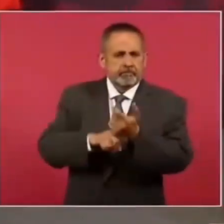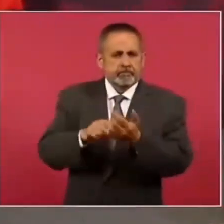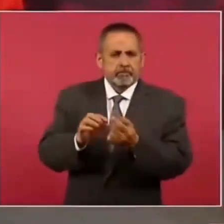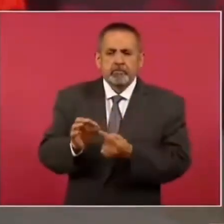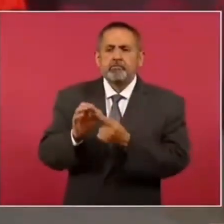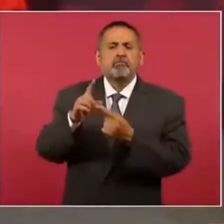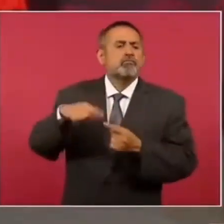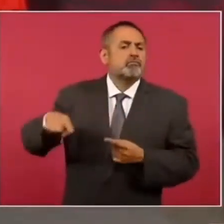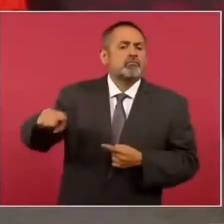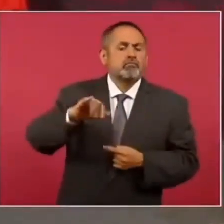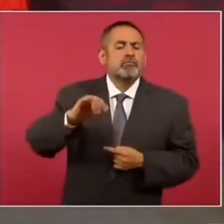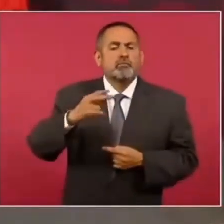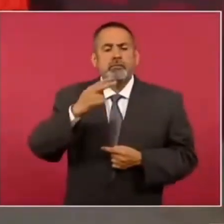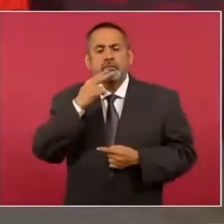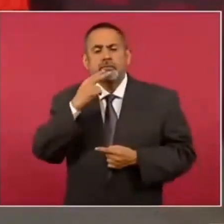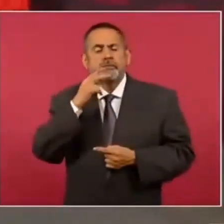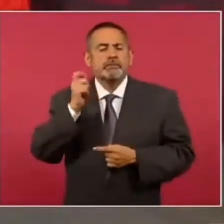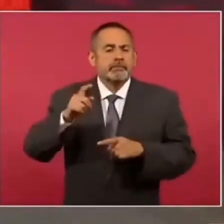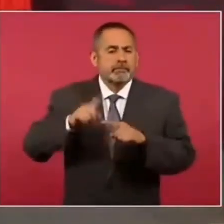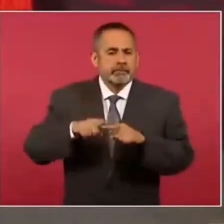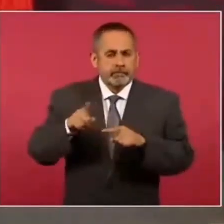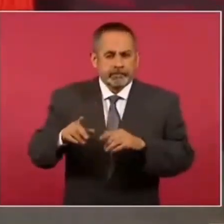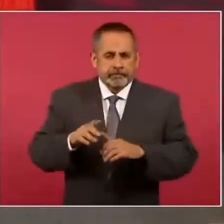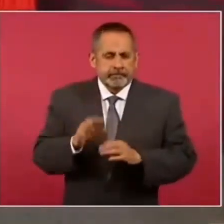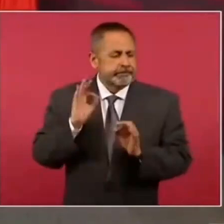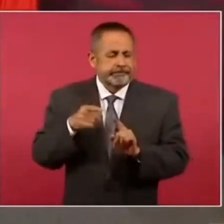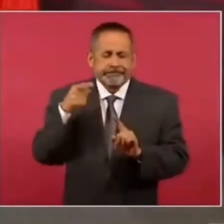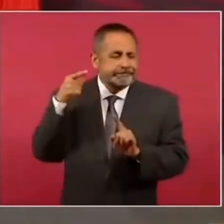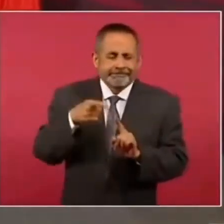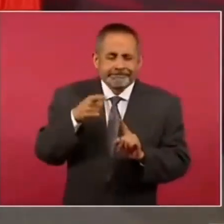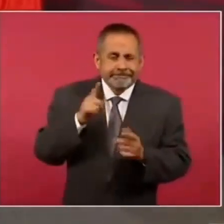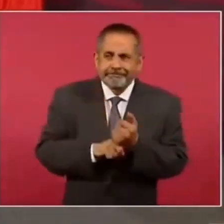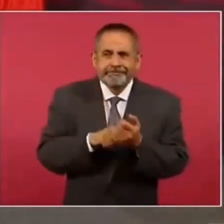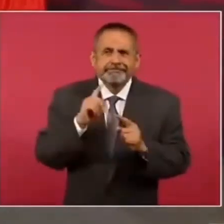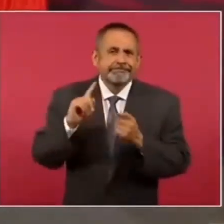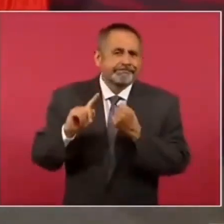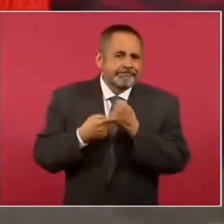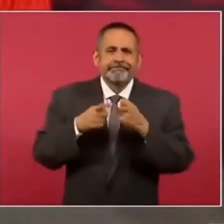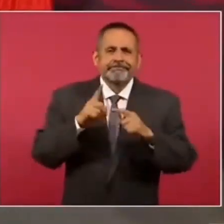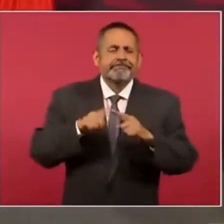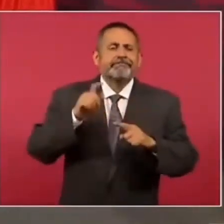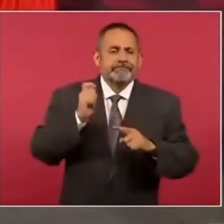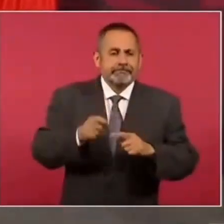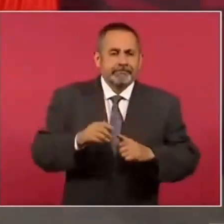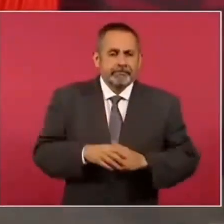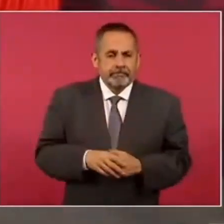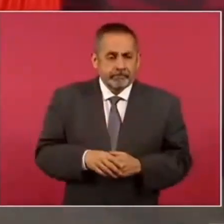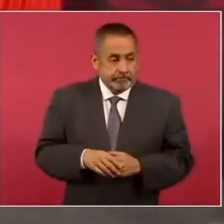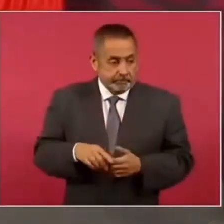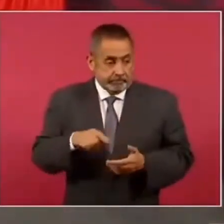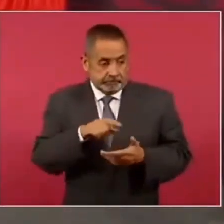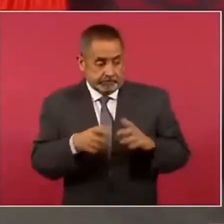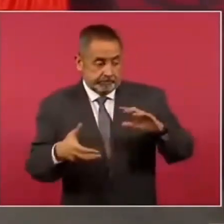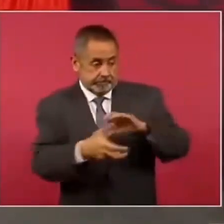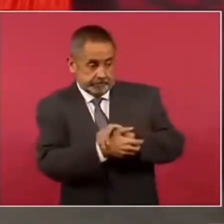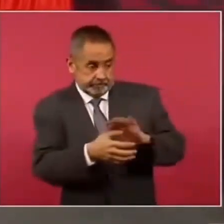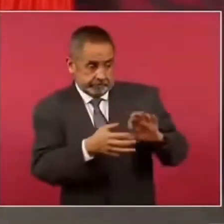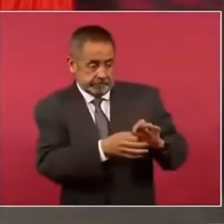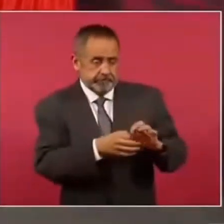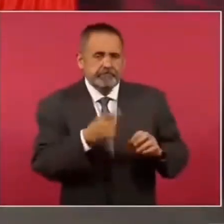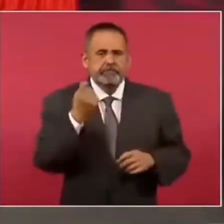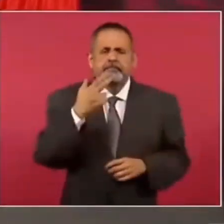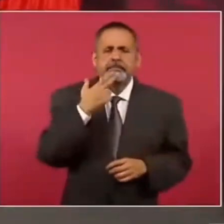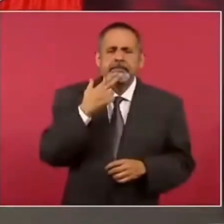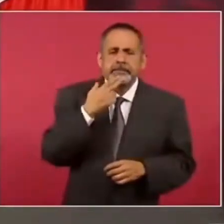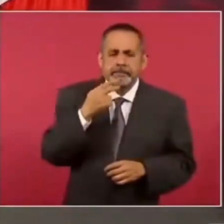los consumidores, porque en esencia lo que se garantiza